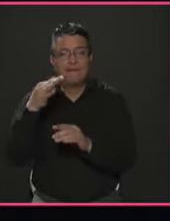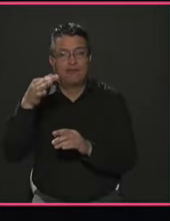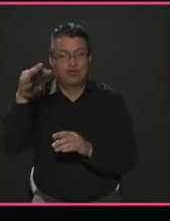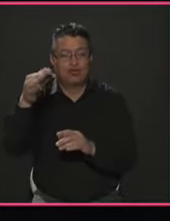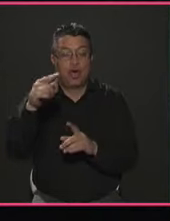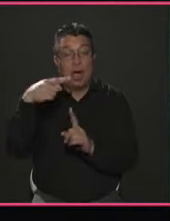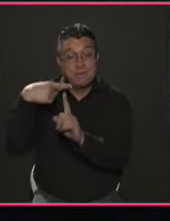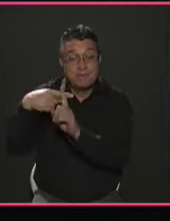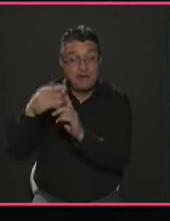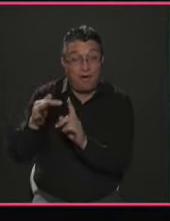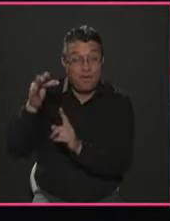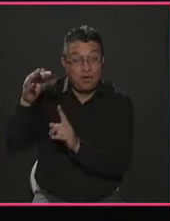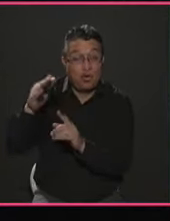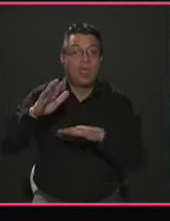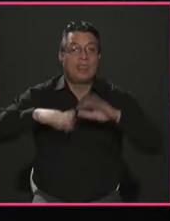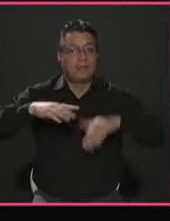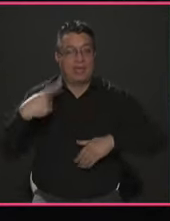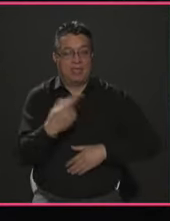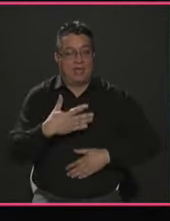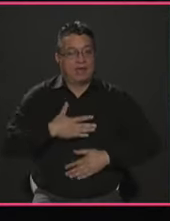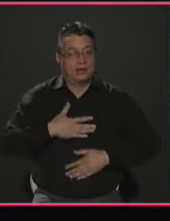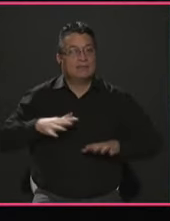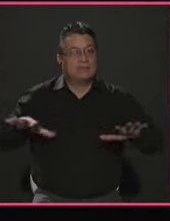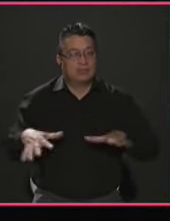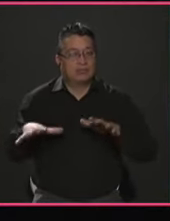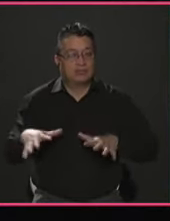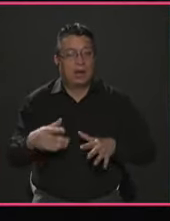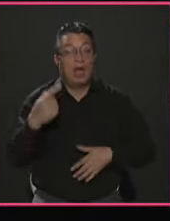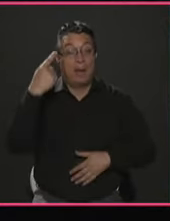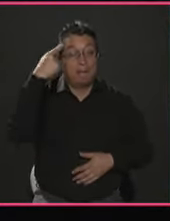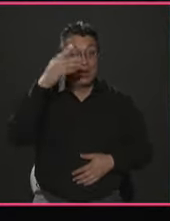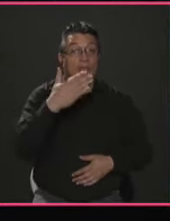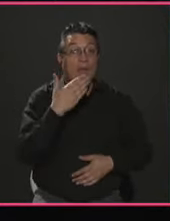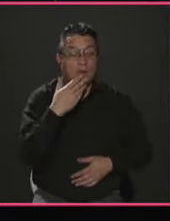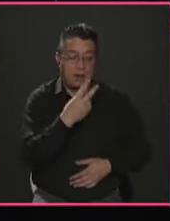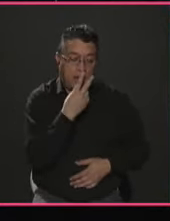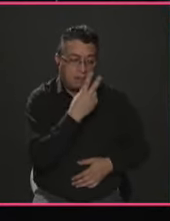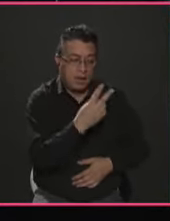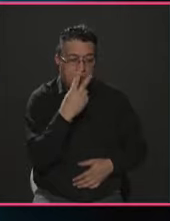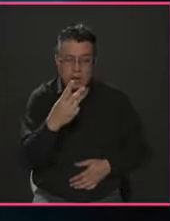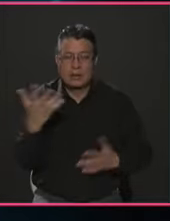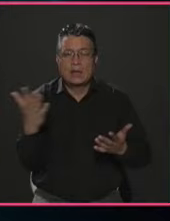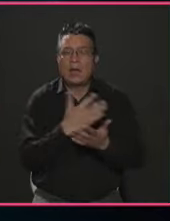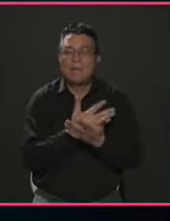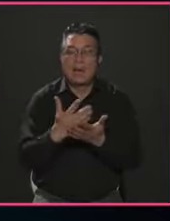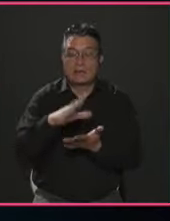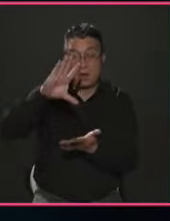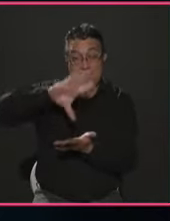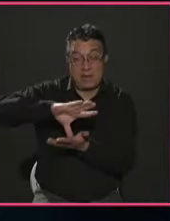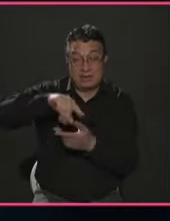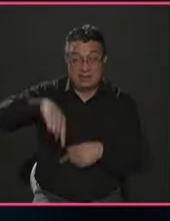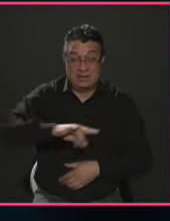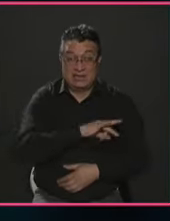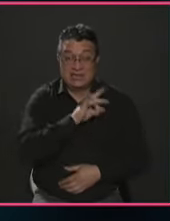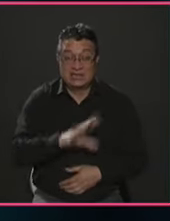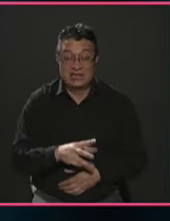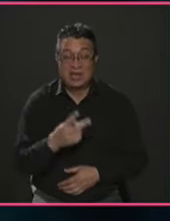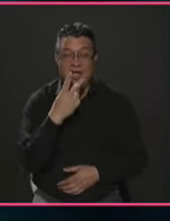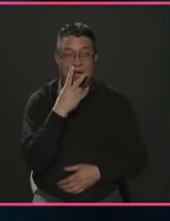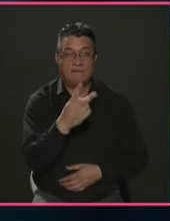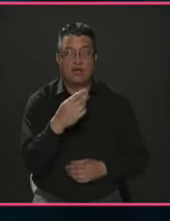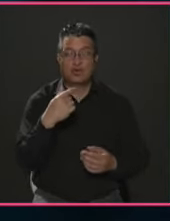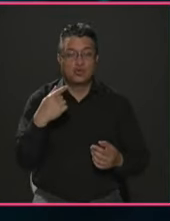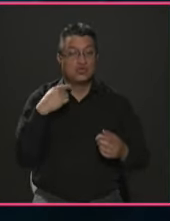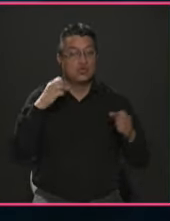los mejores futuros depende de nosotros pero también cuando uno mira lo que está ocurriendo en el país ve casi una Tormenta